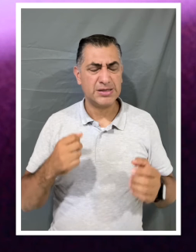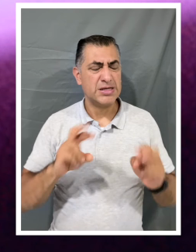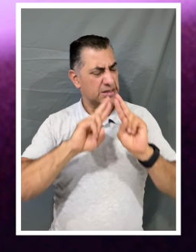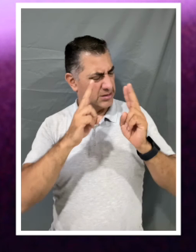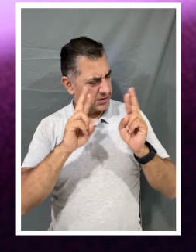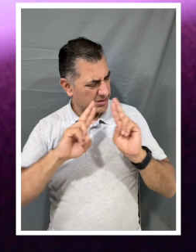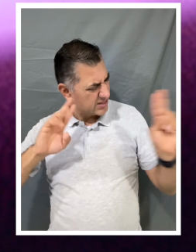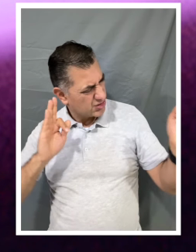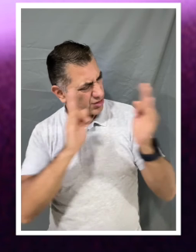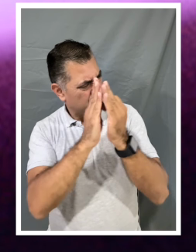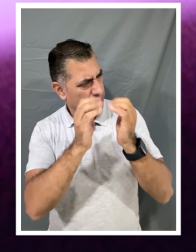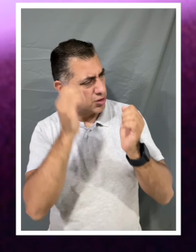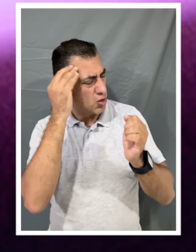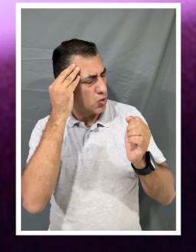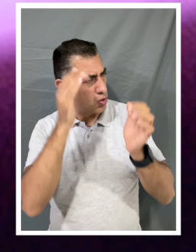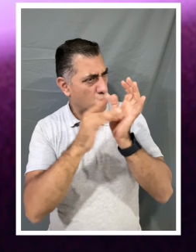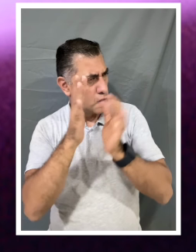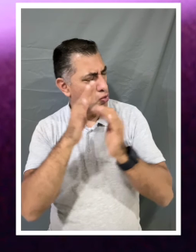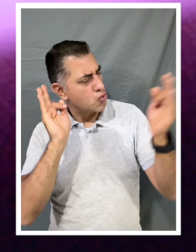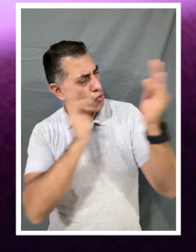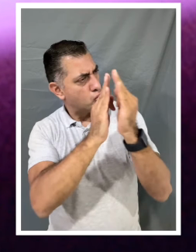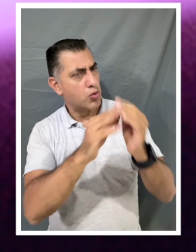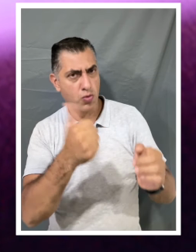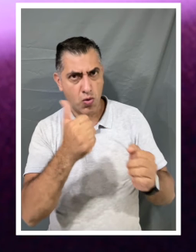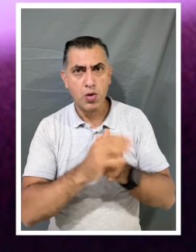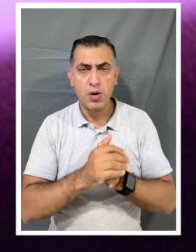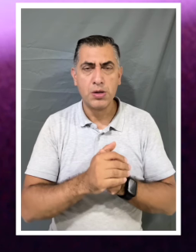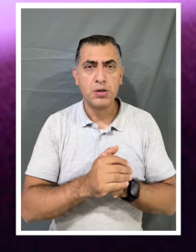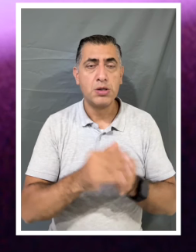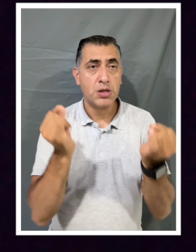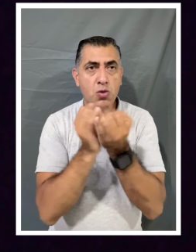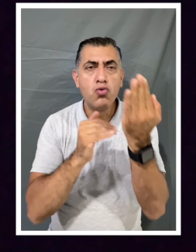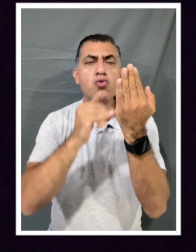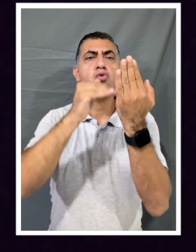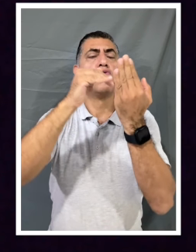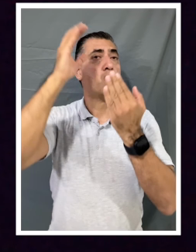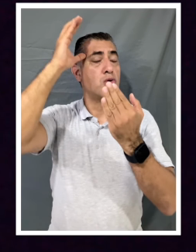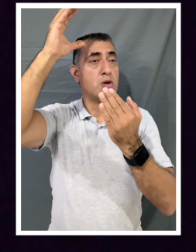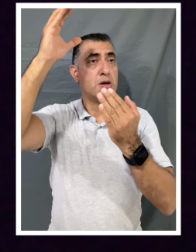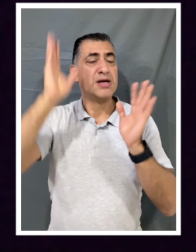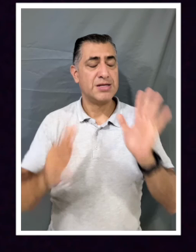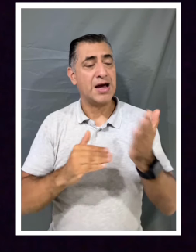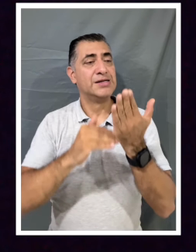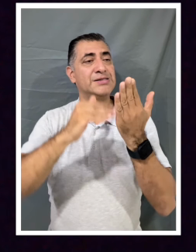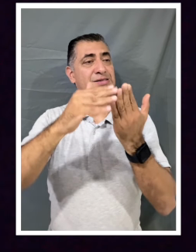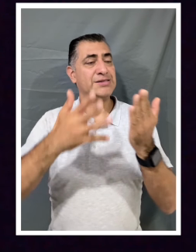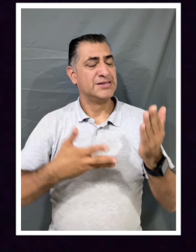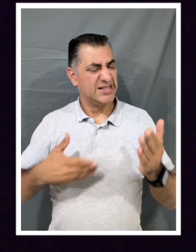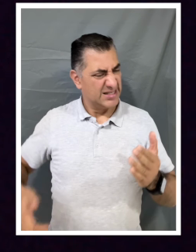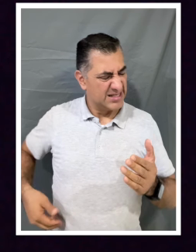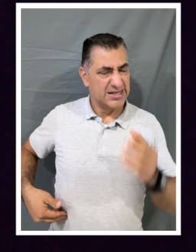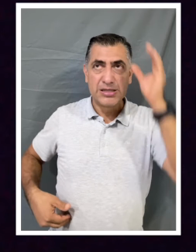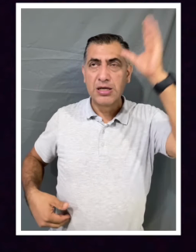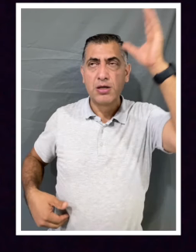profunda con Dios y conoce a Jesús cara a cara otra característica es semejante a Cristo quien ya ha madurado empieza a tener el carácter